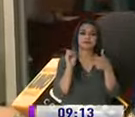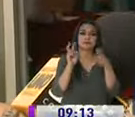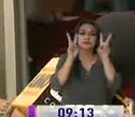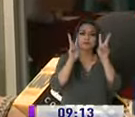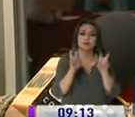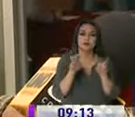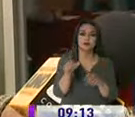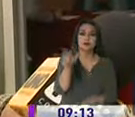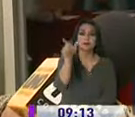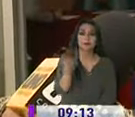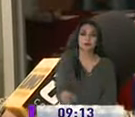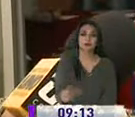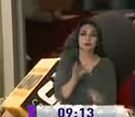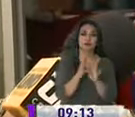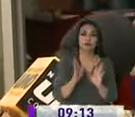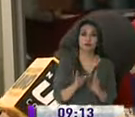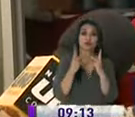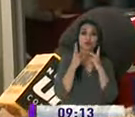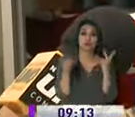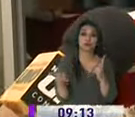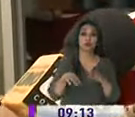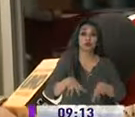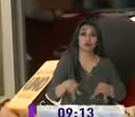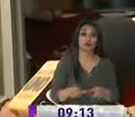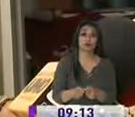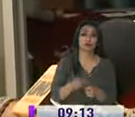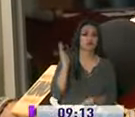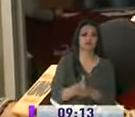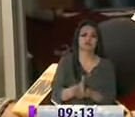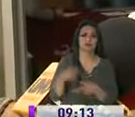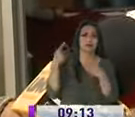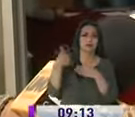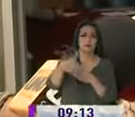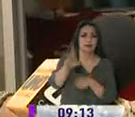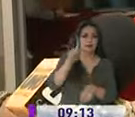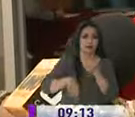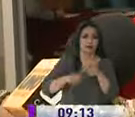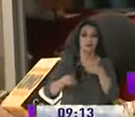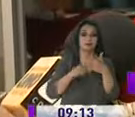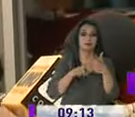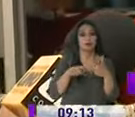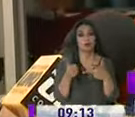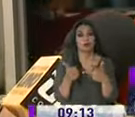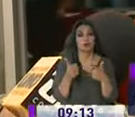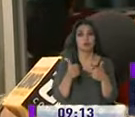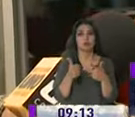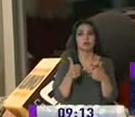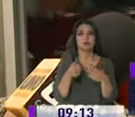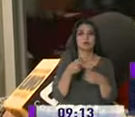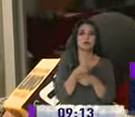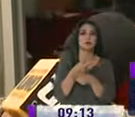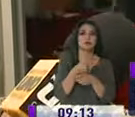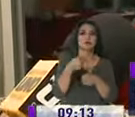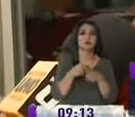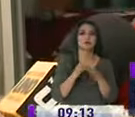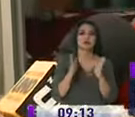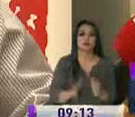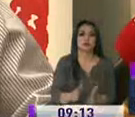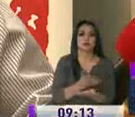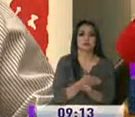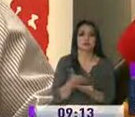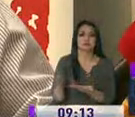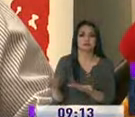muerte civil en casos de corrupción. Y la tercera es la reestructuración del Consejo de Participación